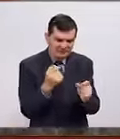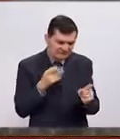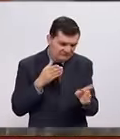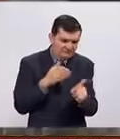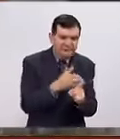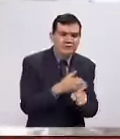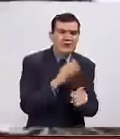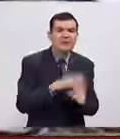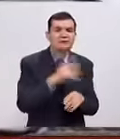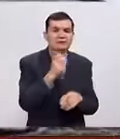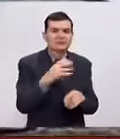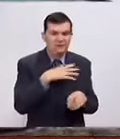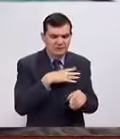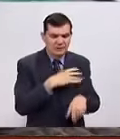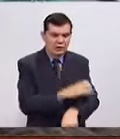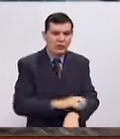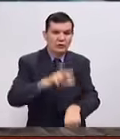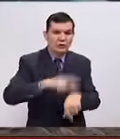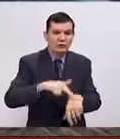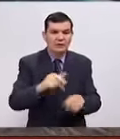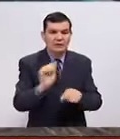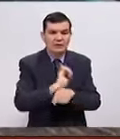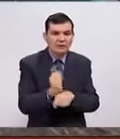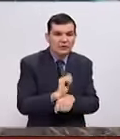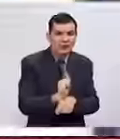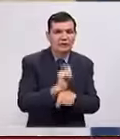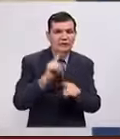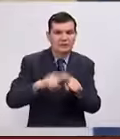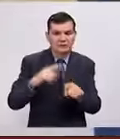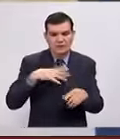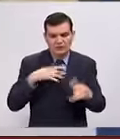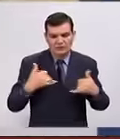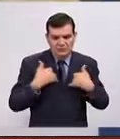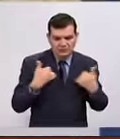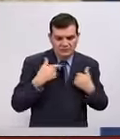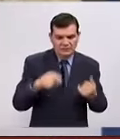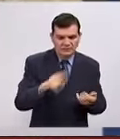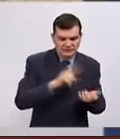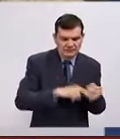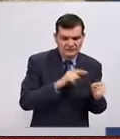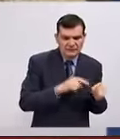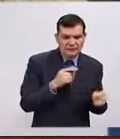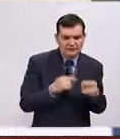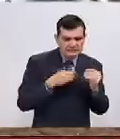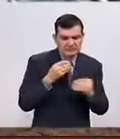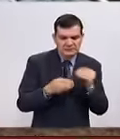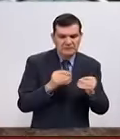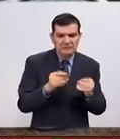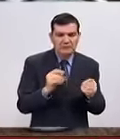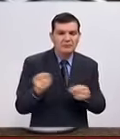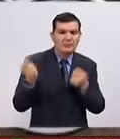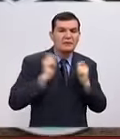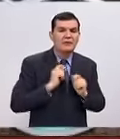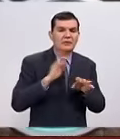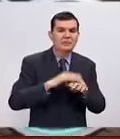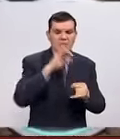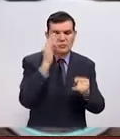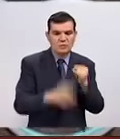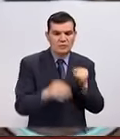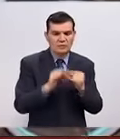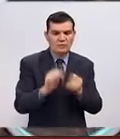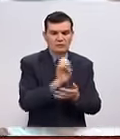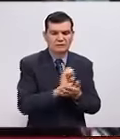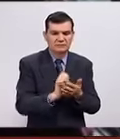cortometraje estuvimos coordinando pues actores este a los chicos que nos ayudaron desde aquí y nos mandaron ya la escena final